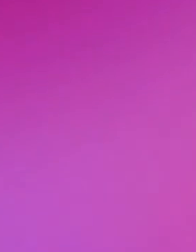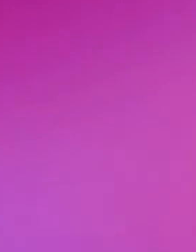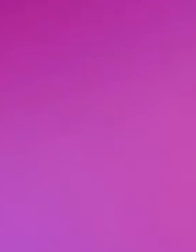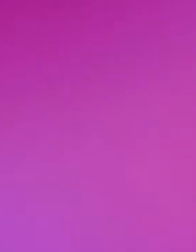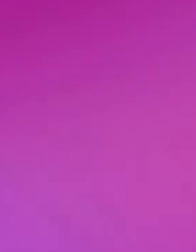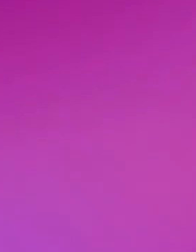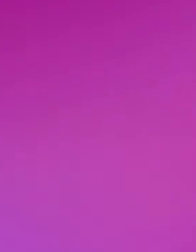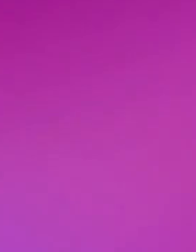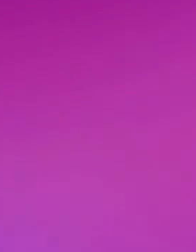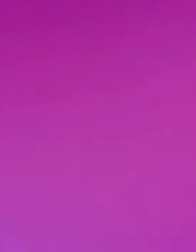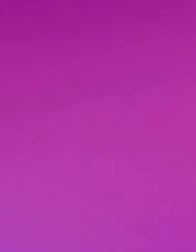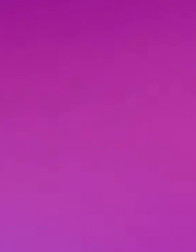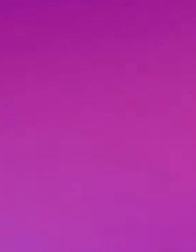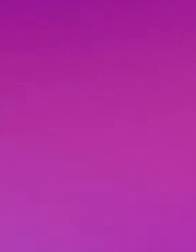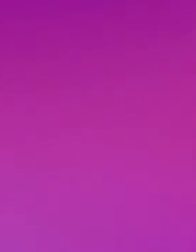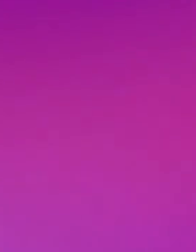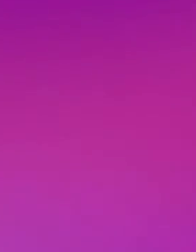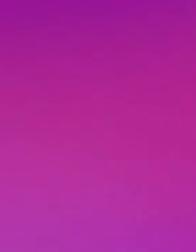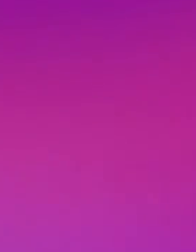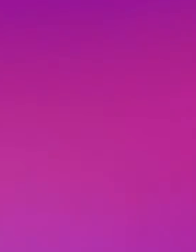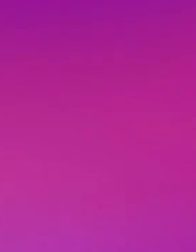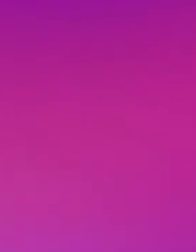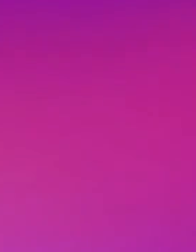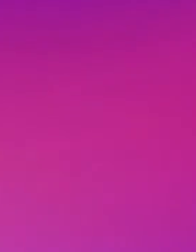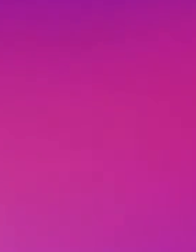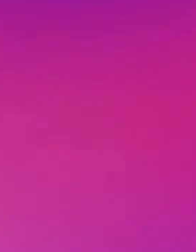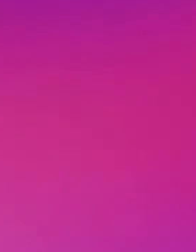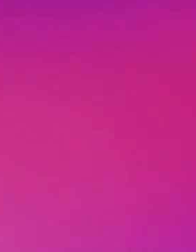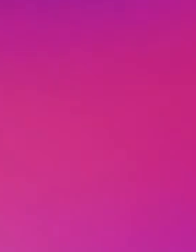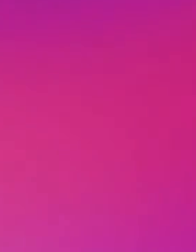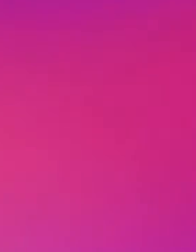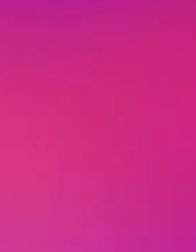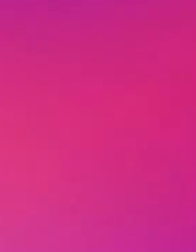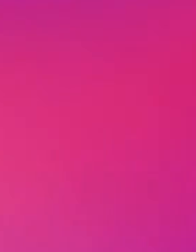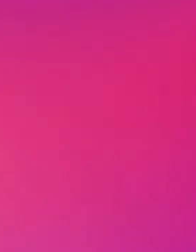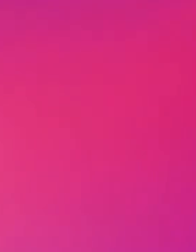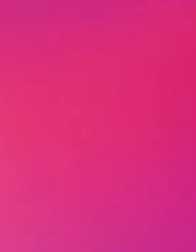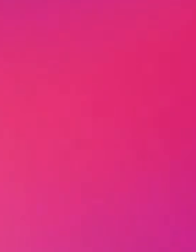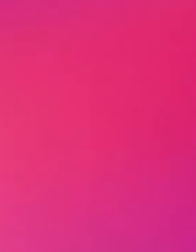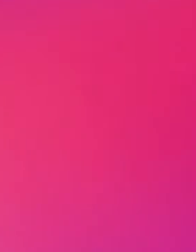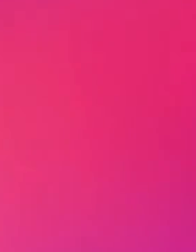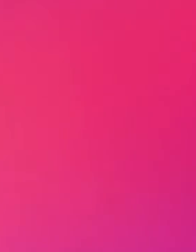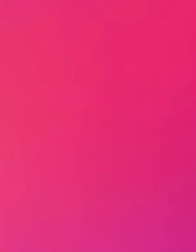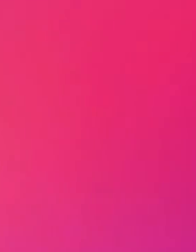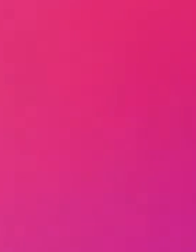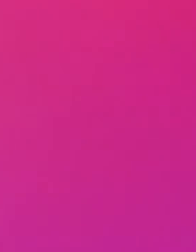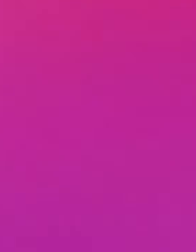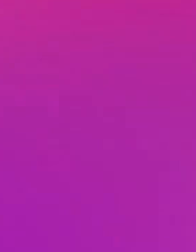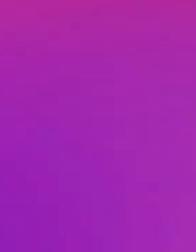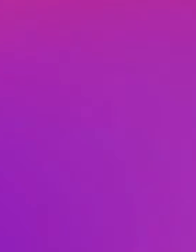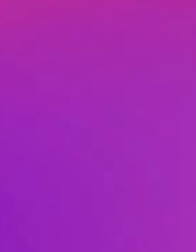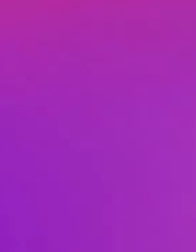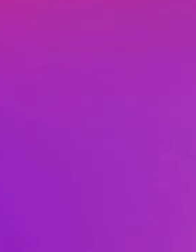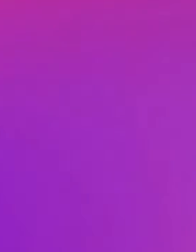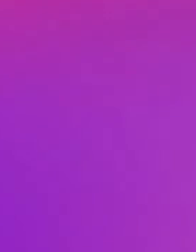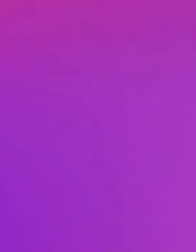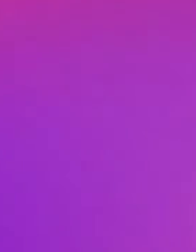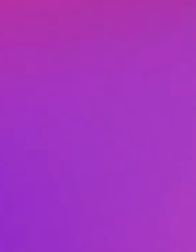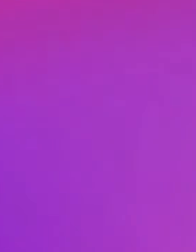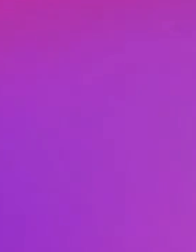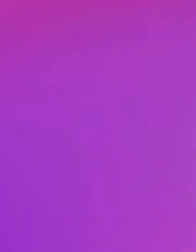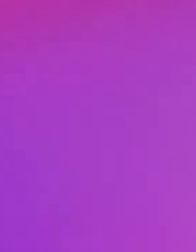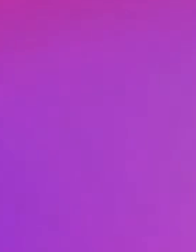encontrar en la página conalitec.cep.gov.mx. Y recuerda que también cuentas con el